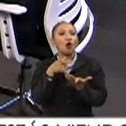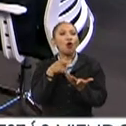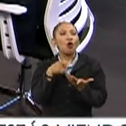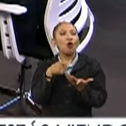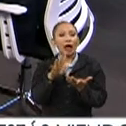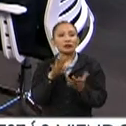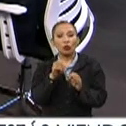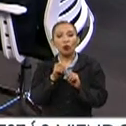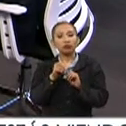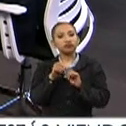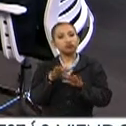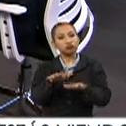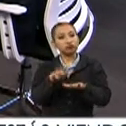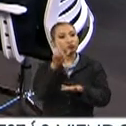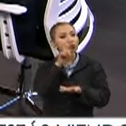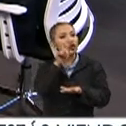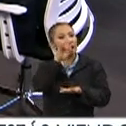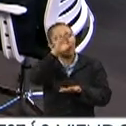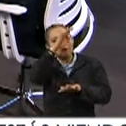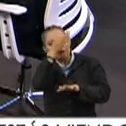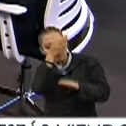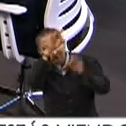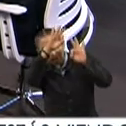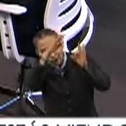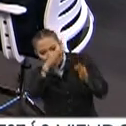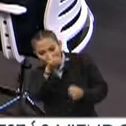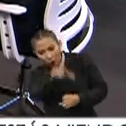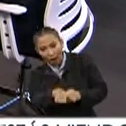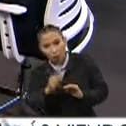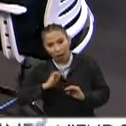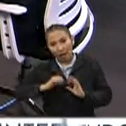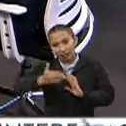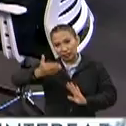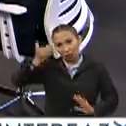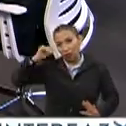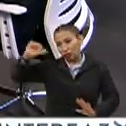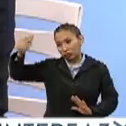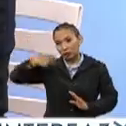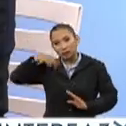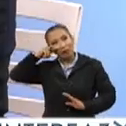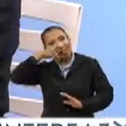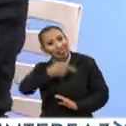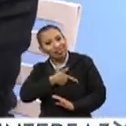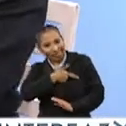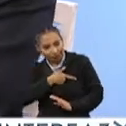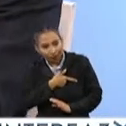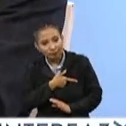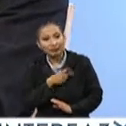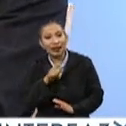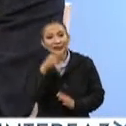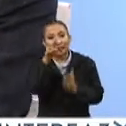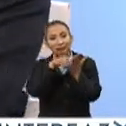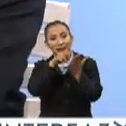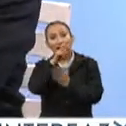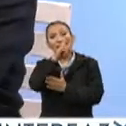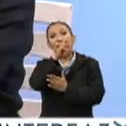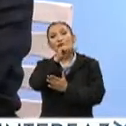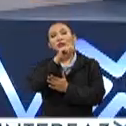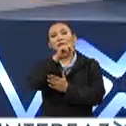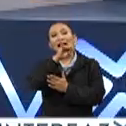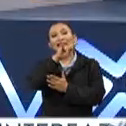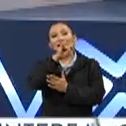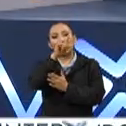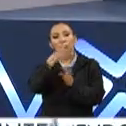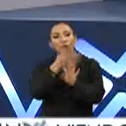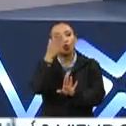decir el impacto como mujer, como figura que también tuvo en la época y en otros artistas. Y además justamente este trazo de Ramos Martínez todavía